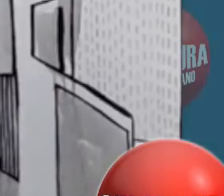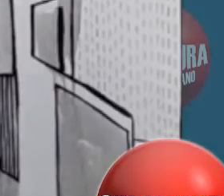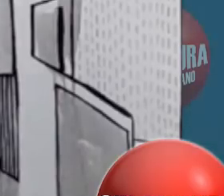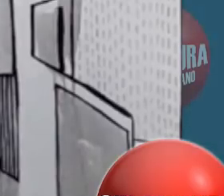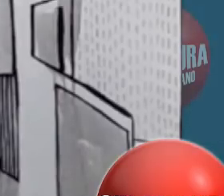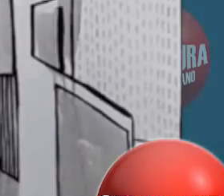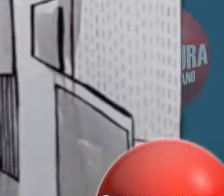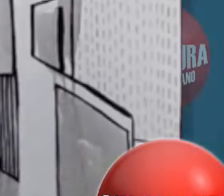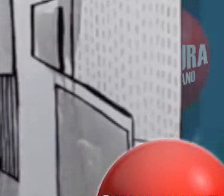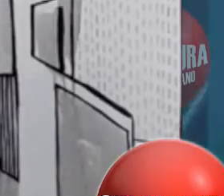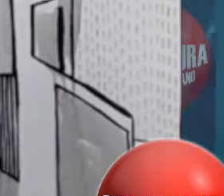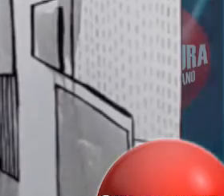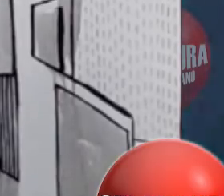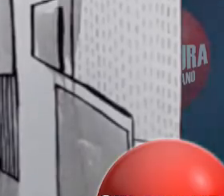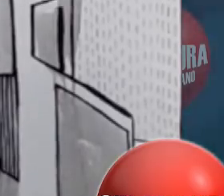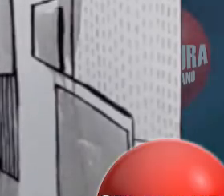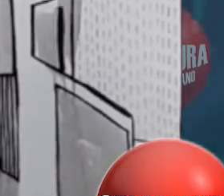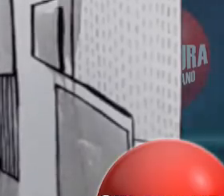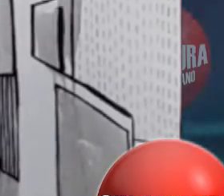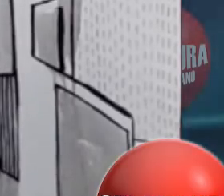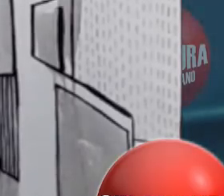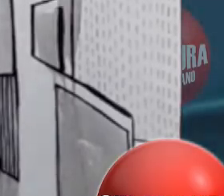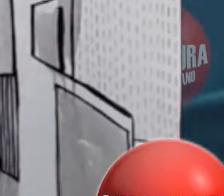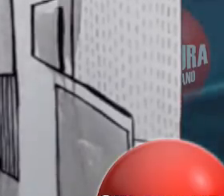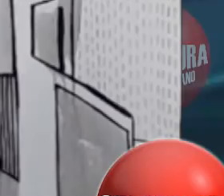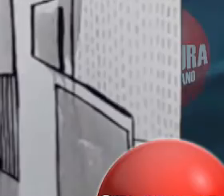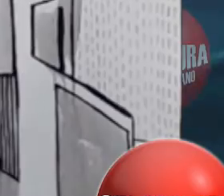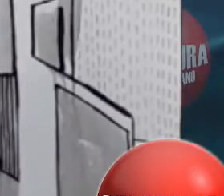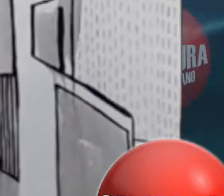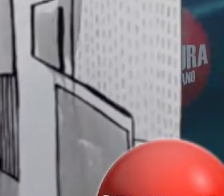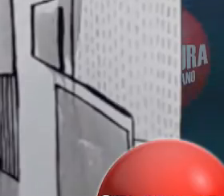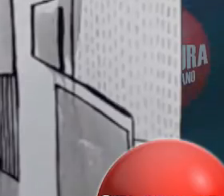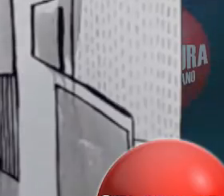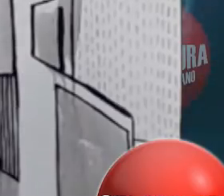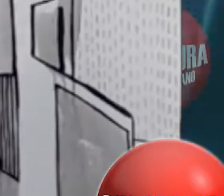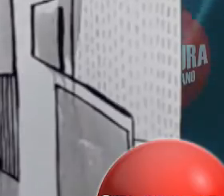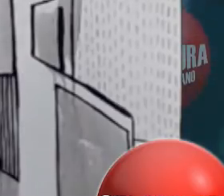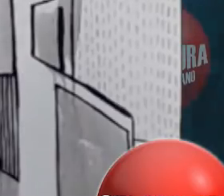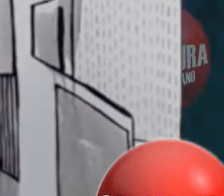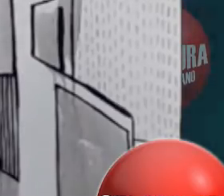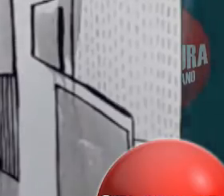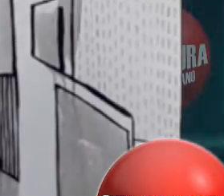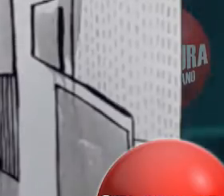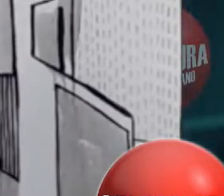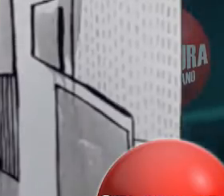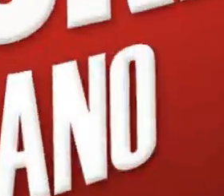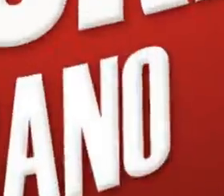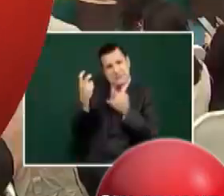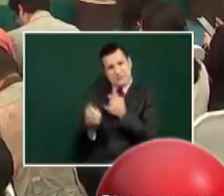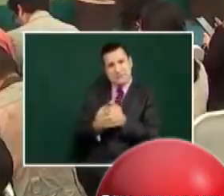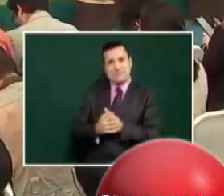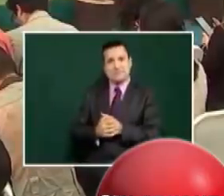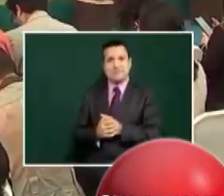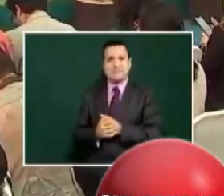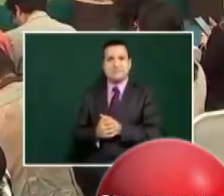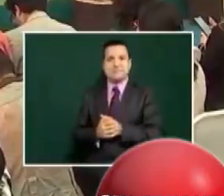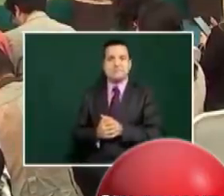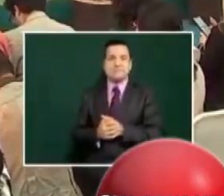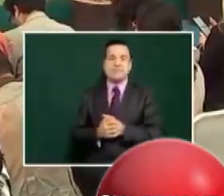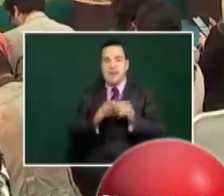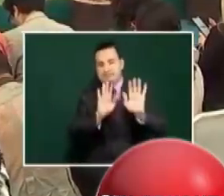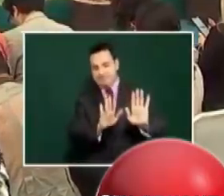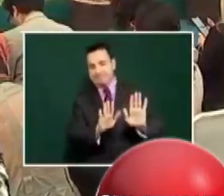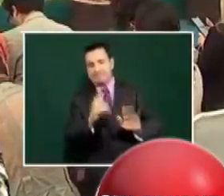queda perfectamente aquello de Sin Censura de le duela a quien le duela, le pese a quien le pese. En el caso de los